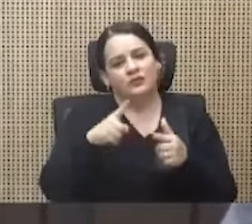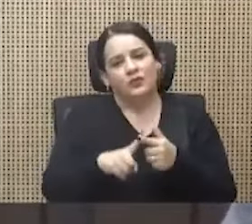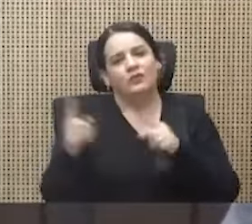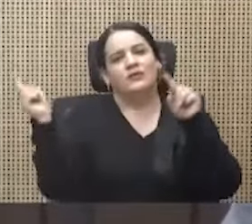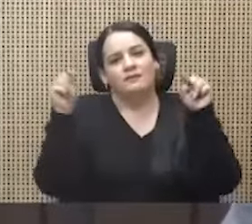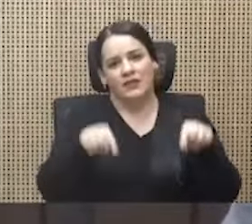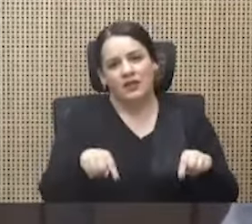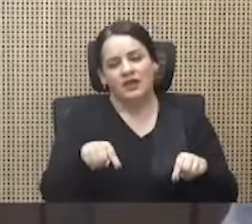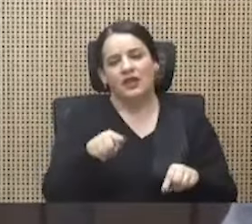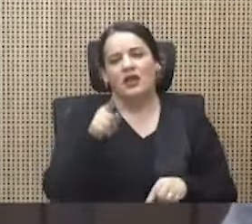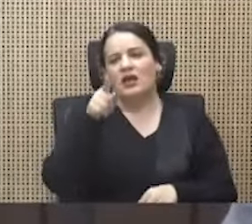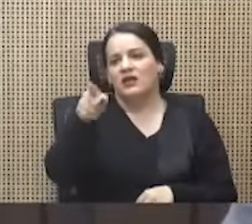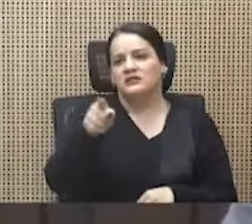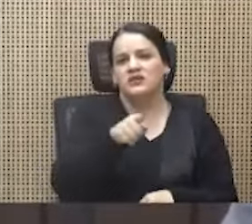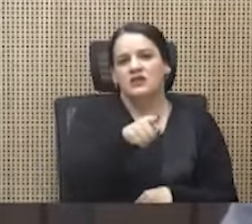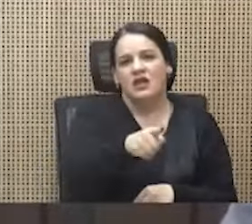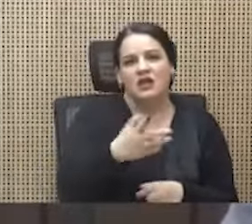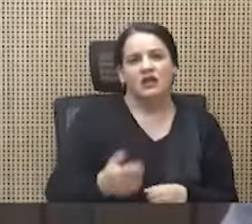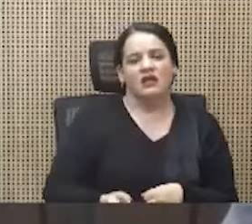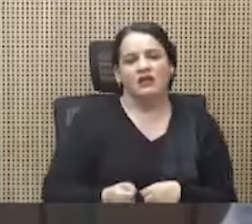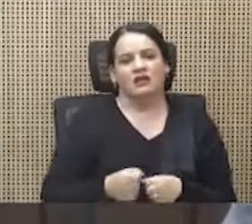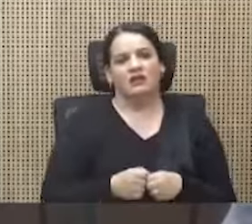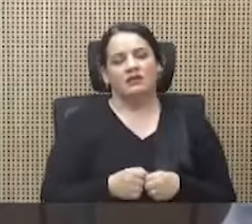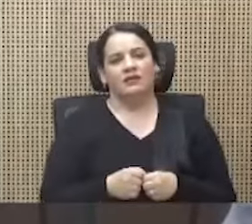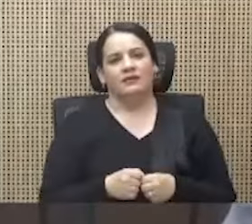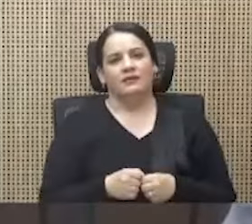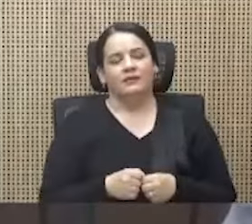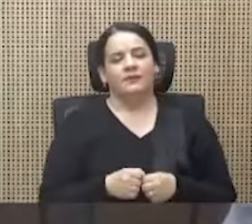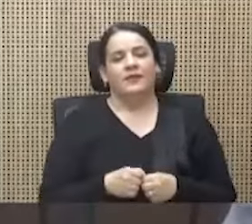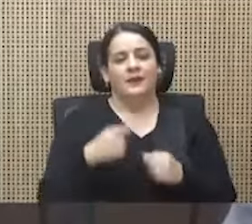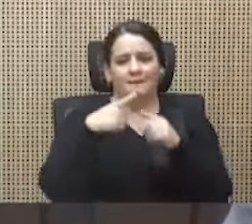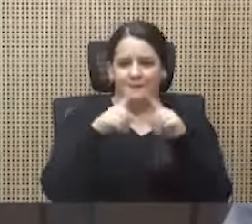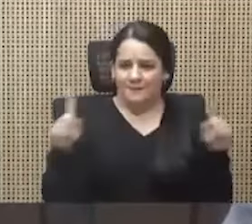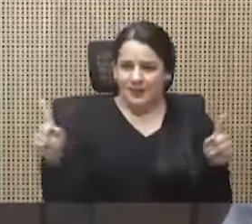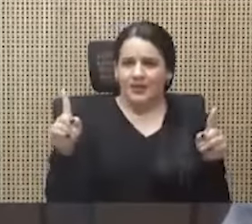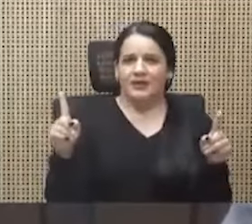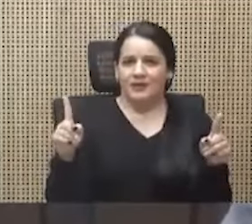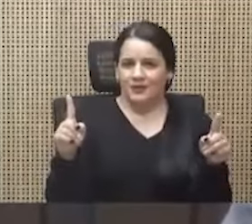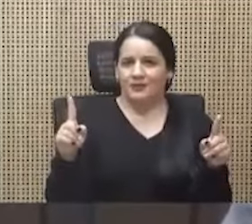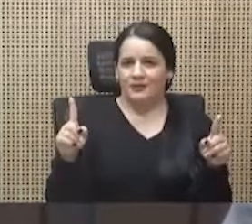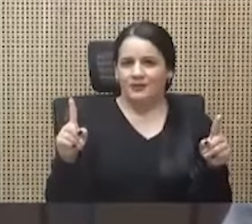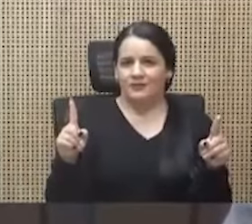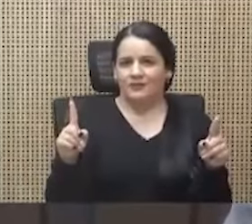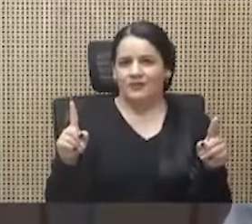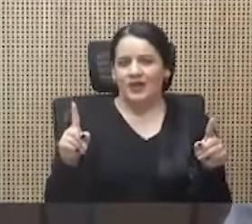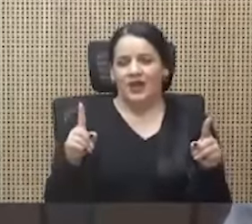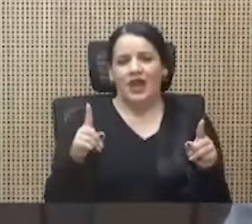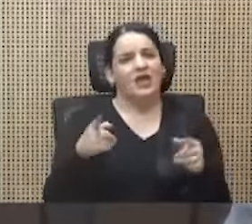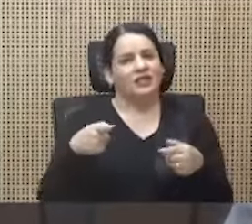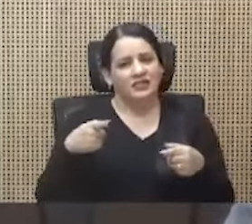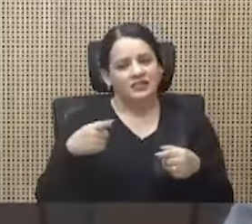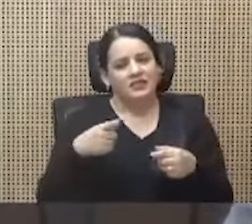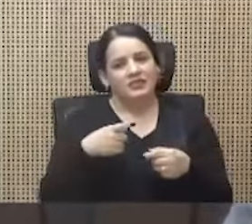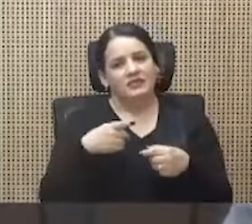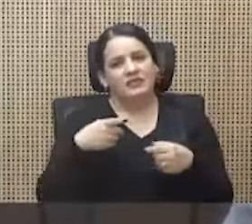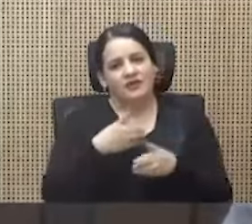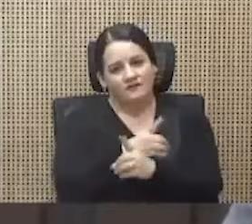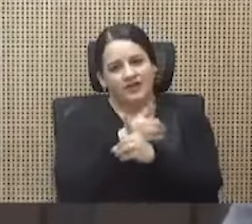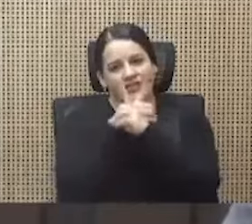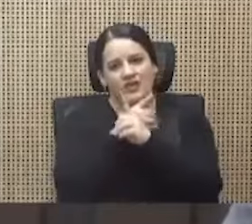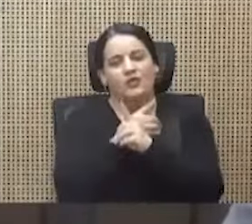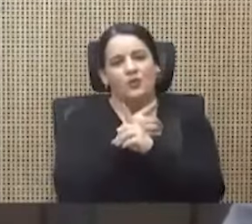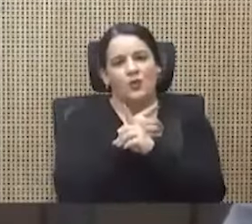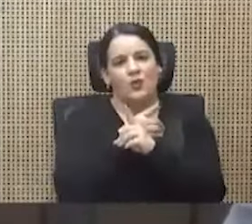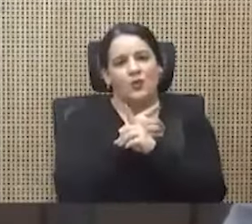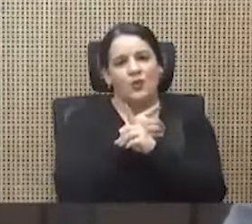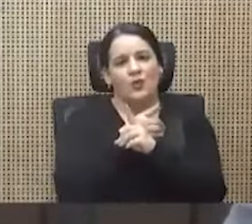a señalar a la patronal. Pero mientras tanto han defendido a la patronal. Mientras tanto